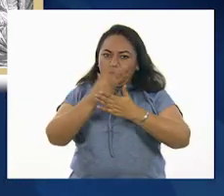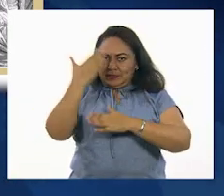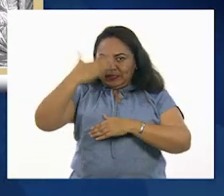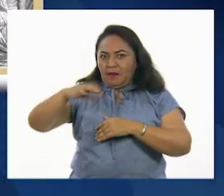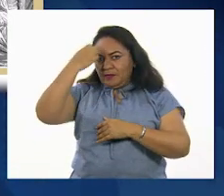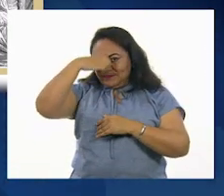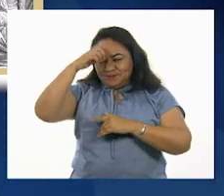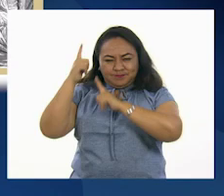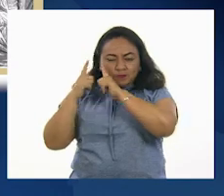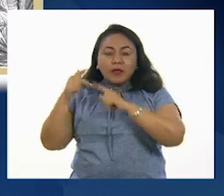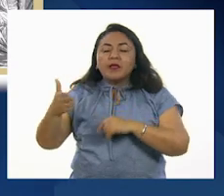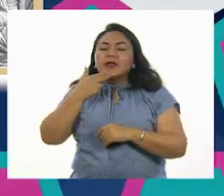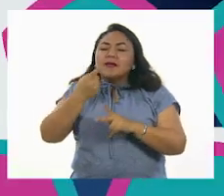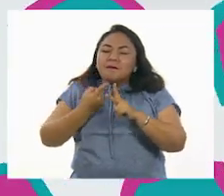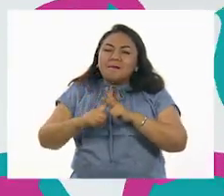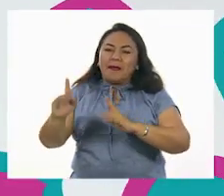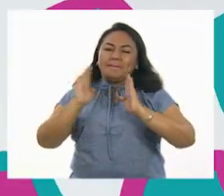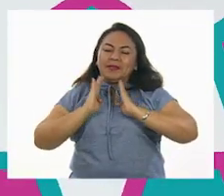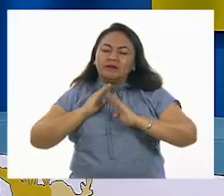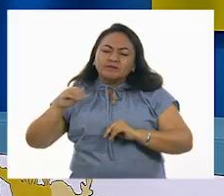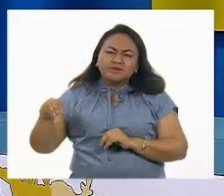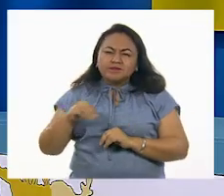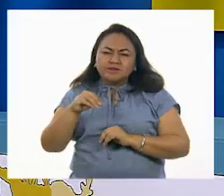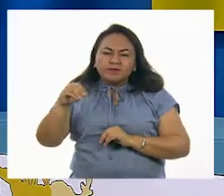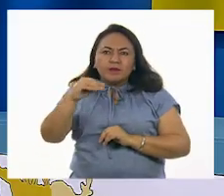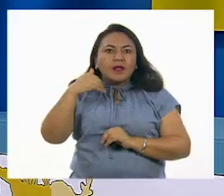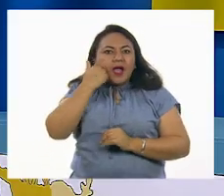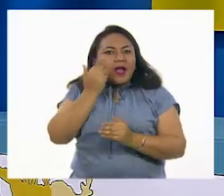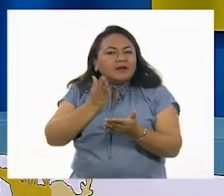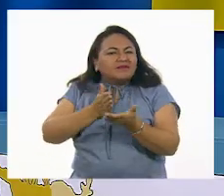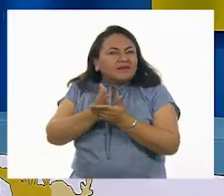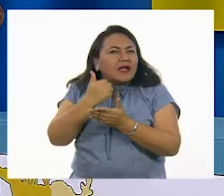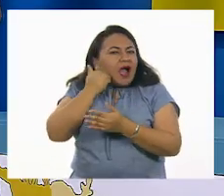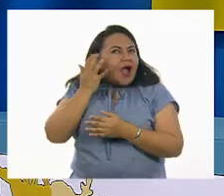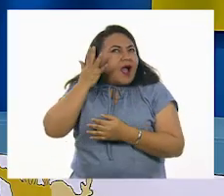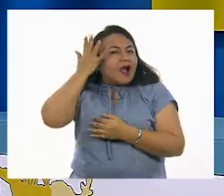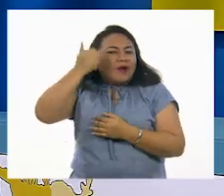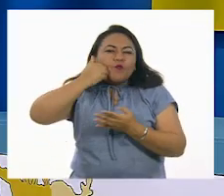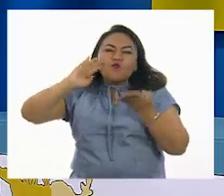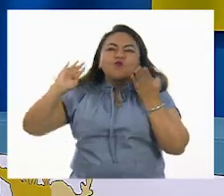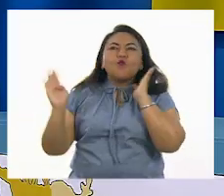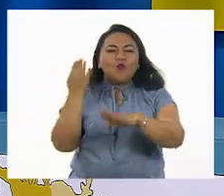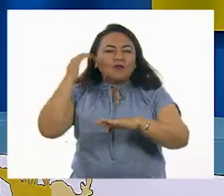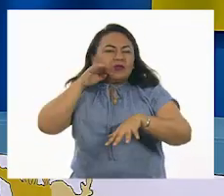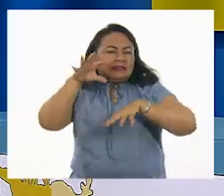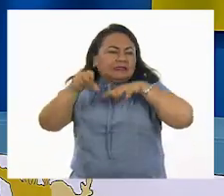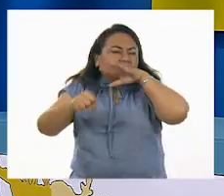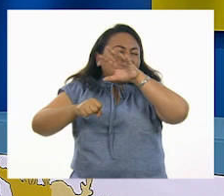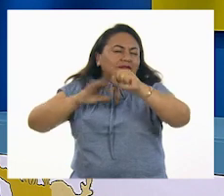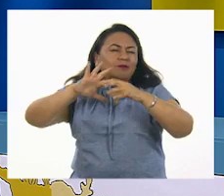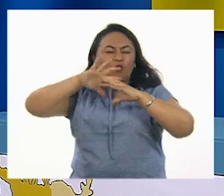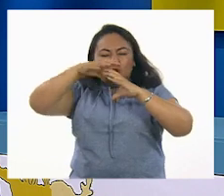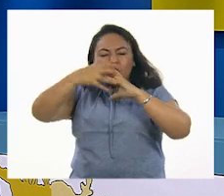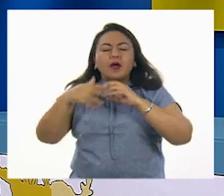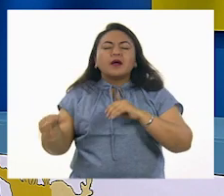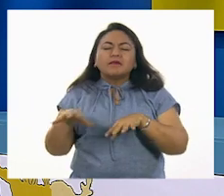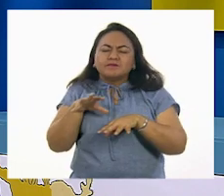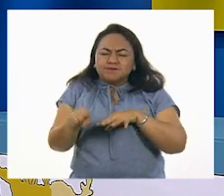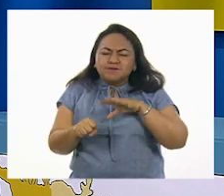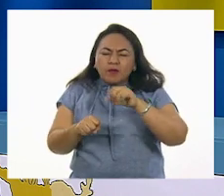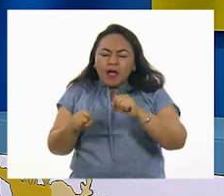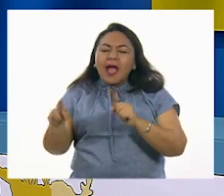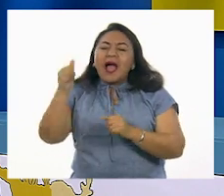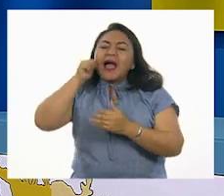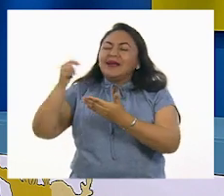Pero Alejandro, al iniciar sus campañas militares y con esta idea de llegar a conquistar el fin del mundo, se dio cuenta de que el territorio que le había